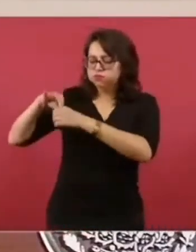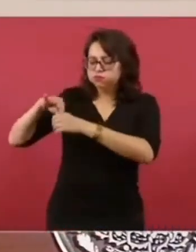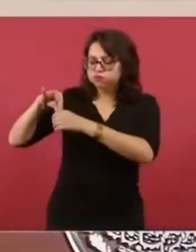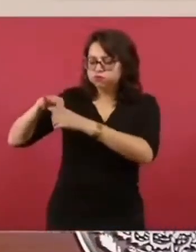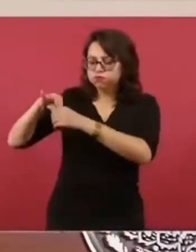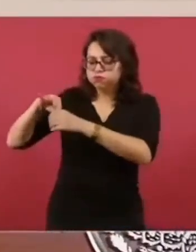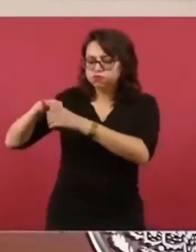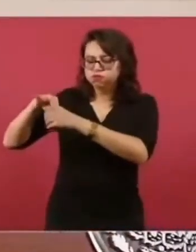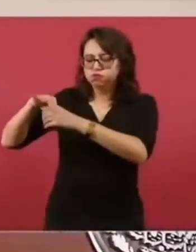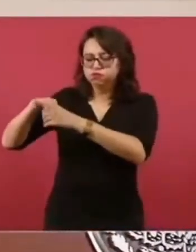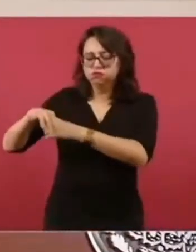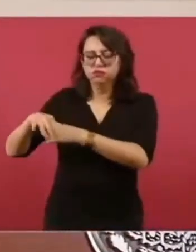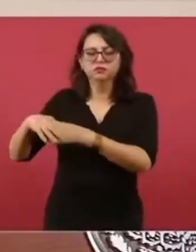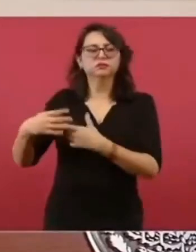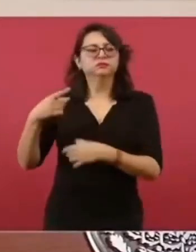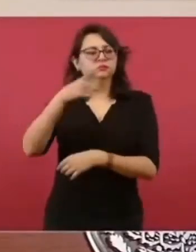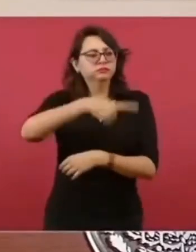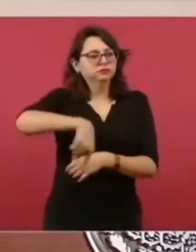la oposición,